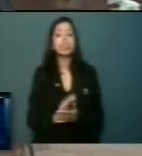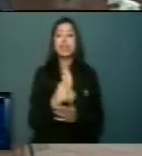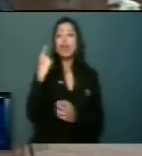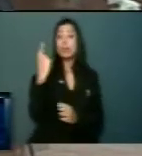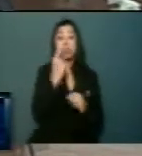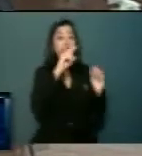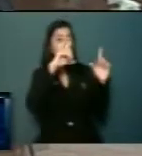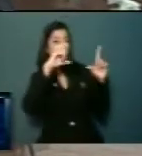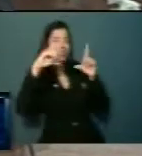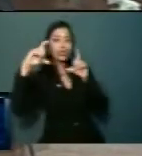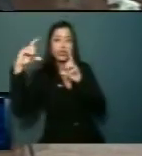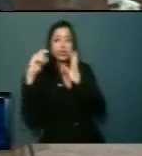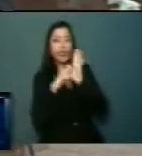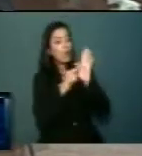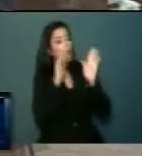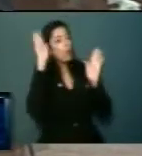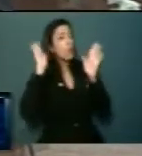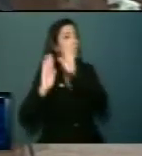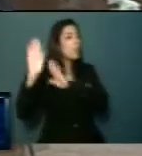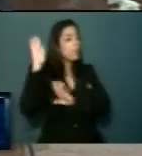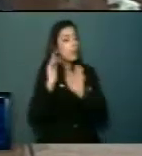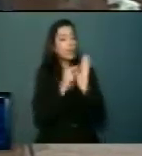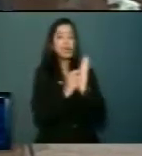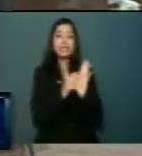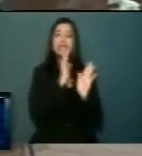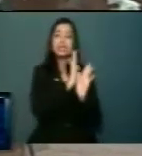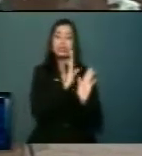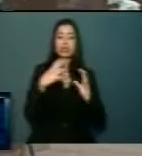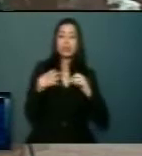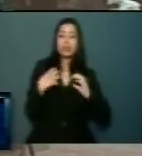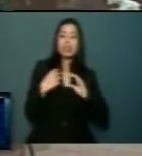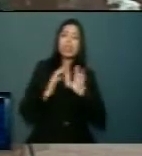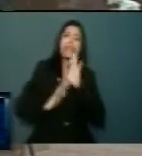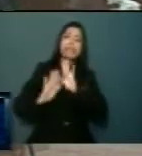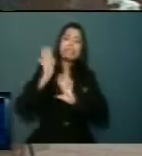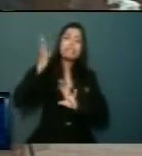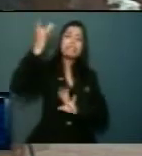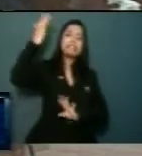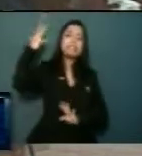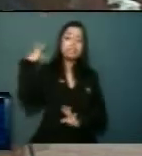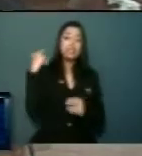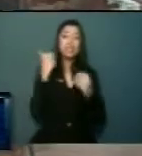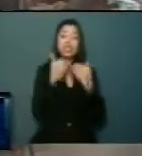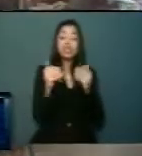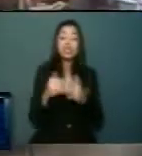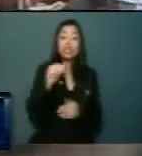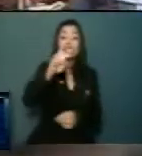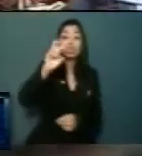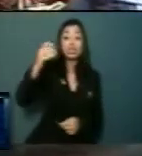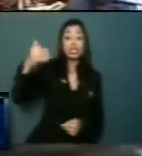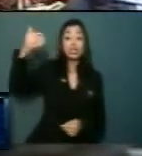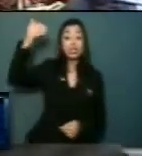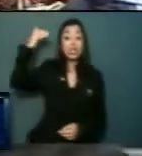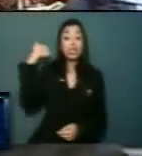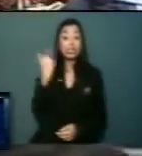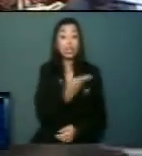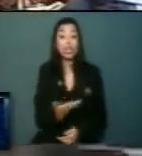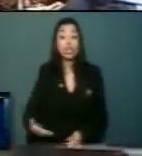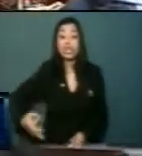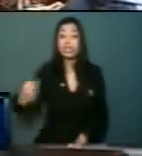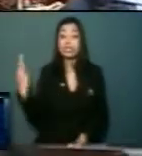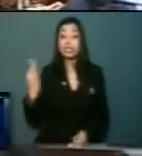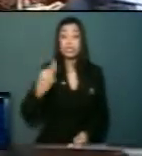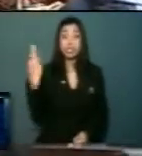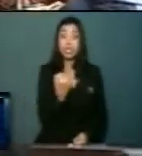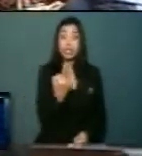y leyendas que dejaron su legado con orgullo, 200 años de diferentes expresiones de la necesidad de seguir